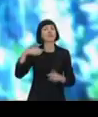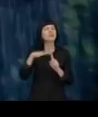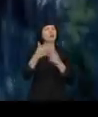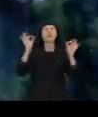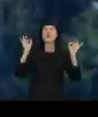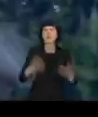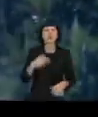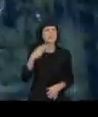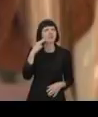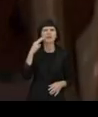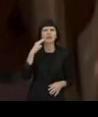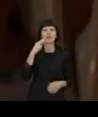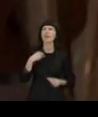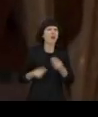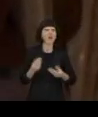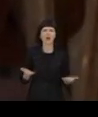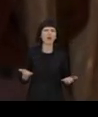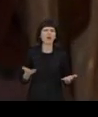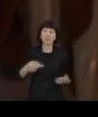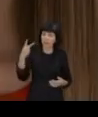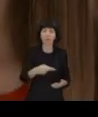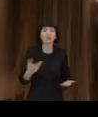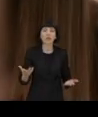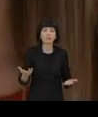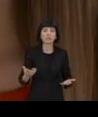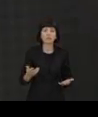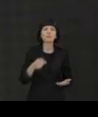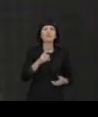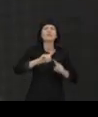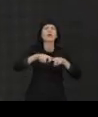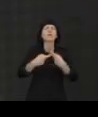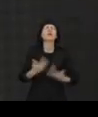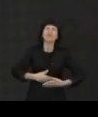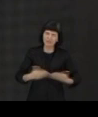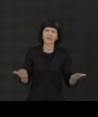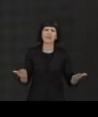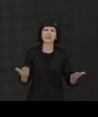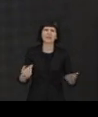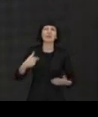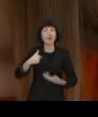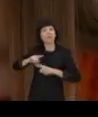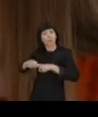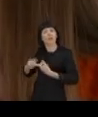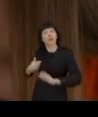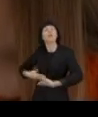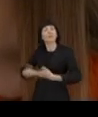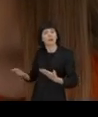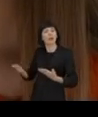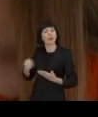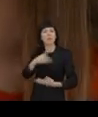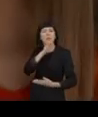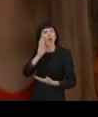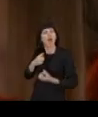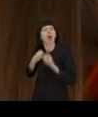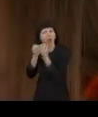Yo también tenía miedo. ¿Qué hago? Corta con él. Y confía en tu familia. Yo lo hice.